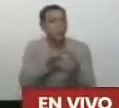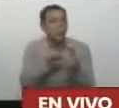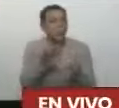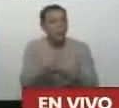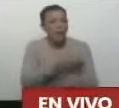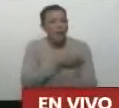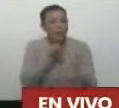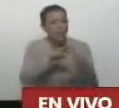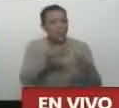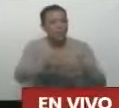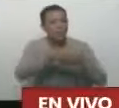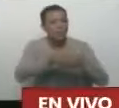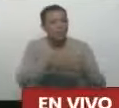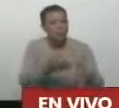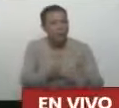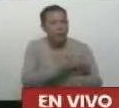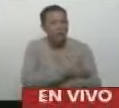visto.